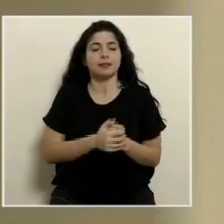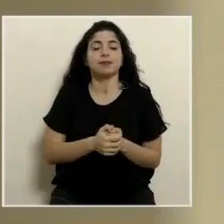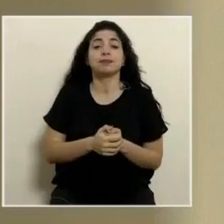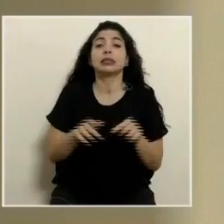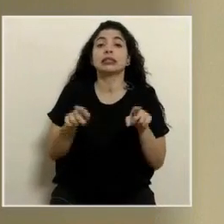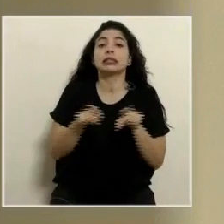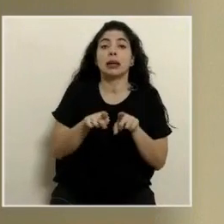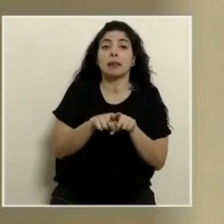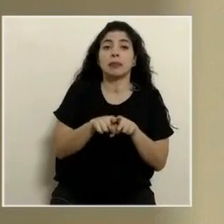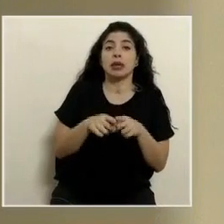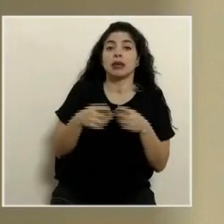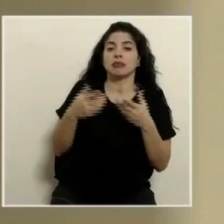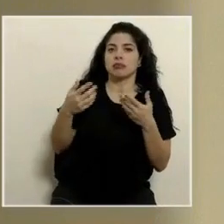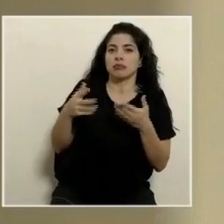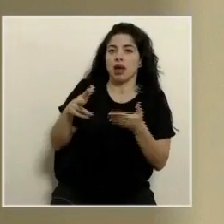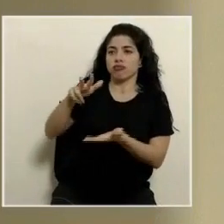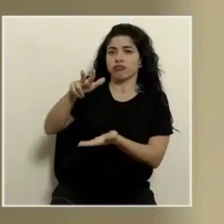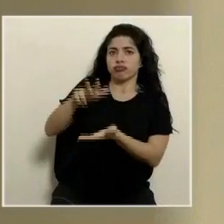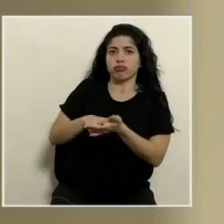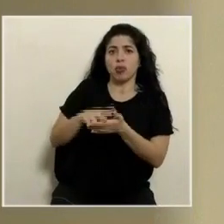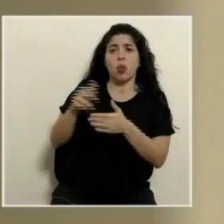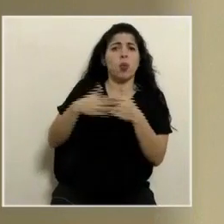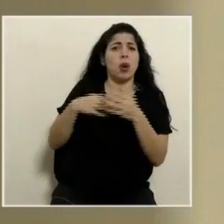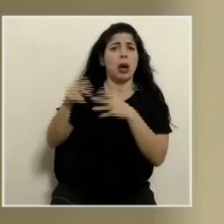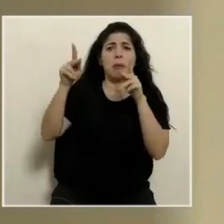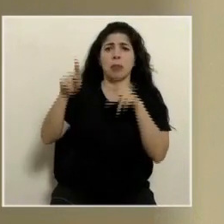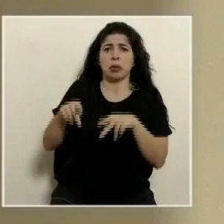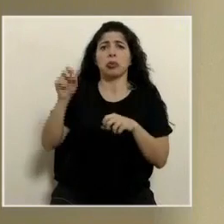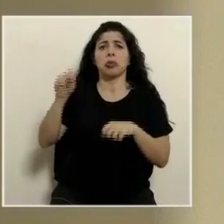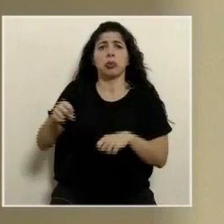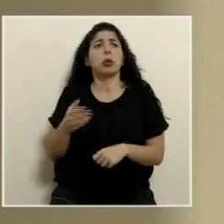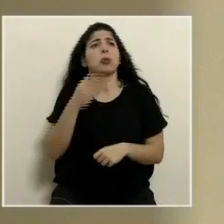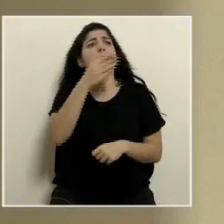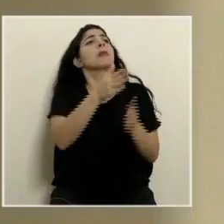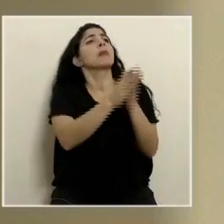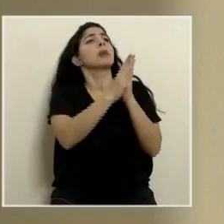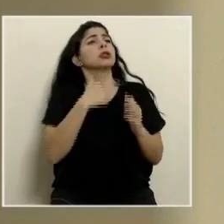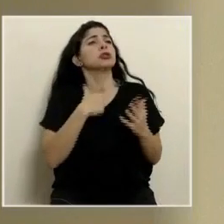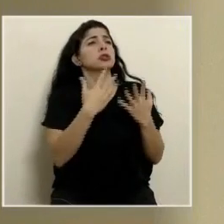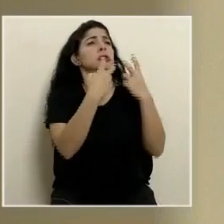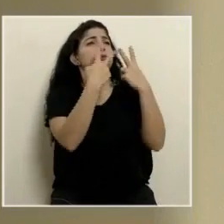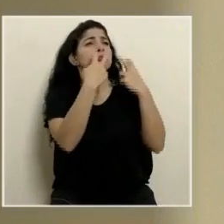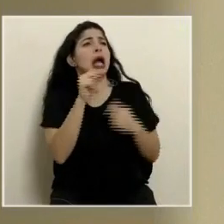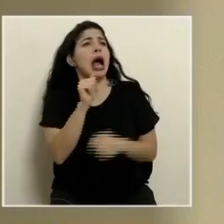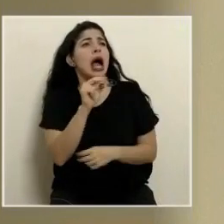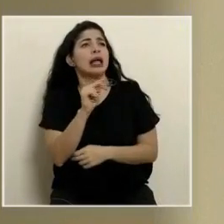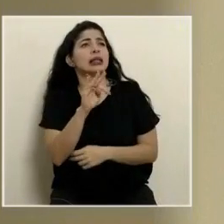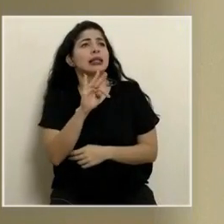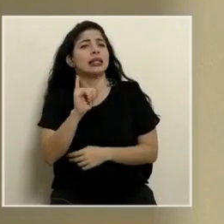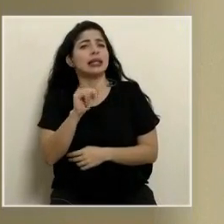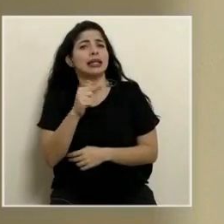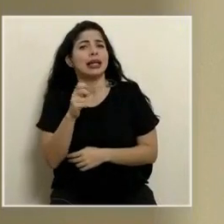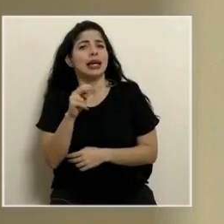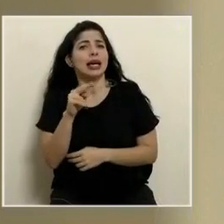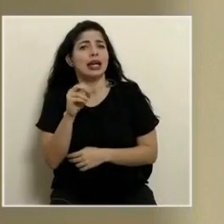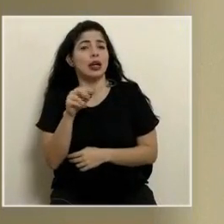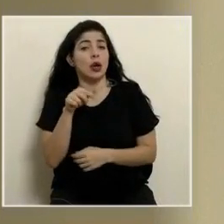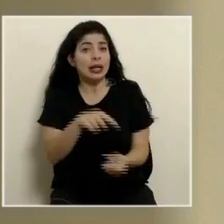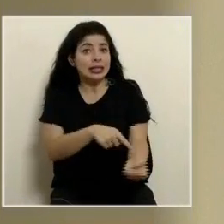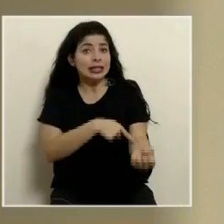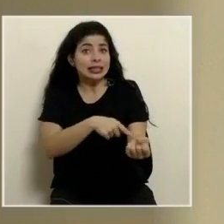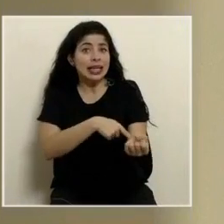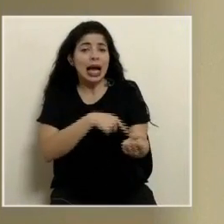Además, también se avala que cualquier persona pueda realizarse la prueba de antígeno. Recordemos que la prueba de antígeno no es en